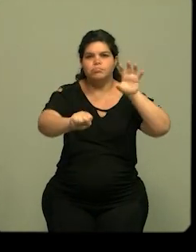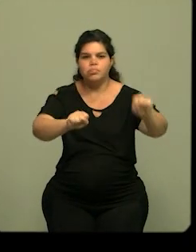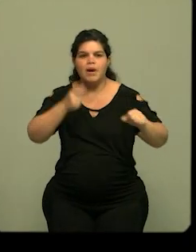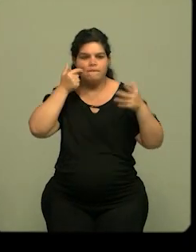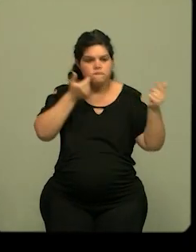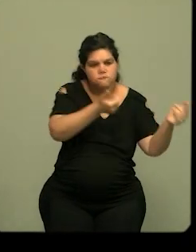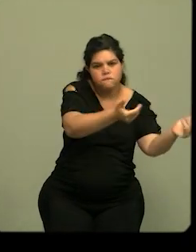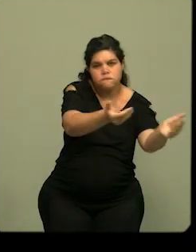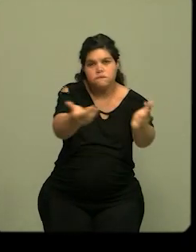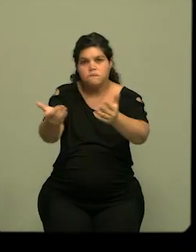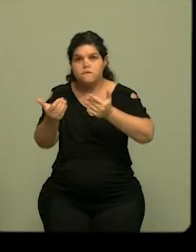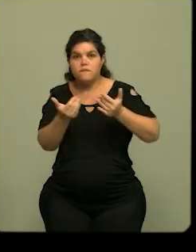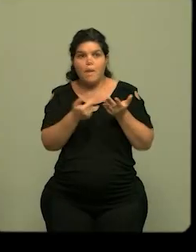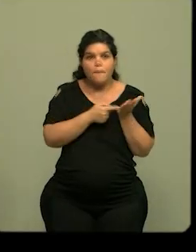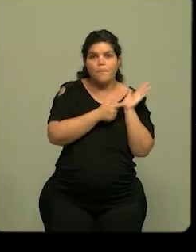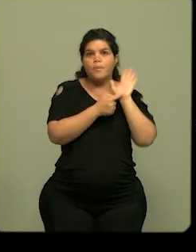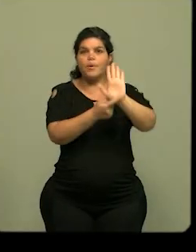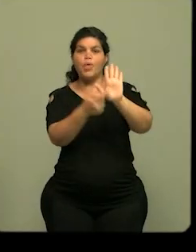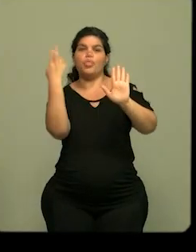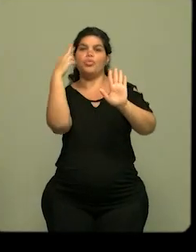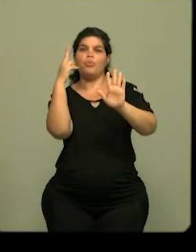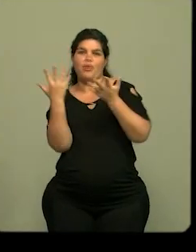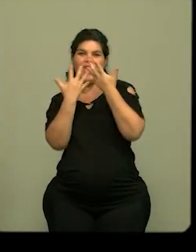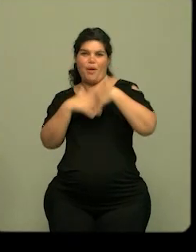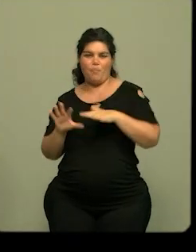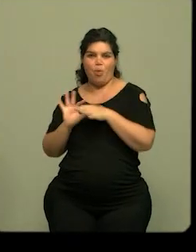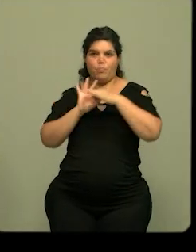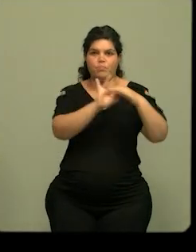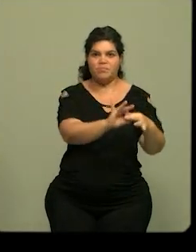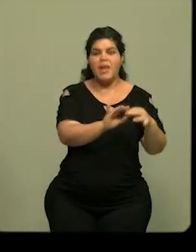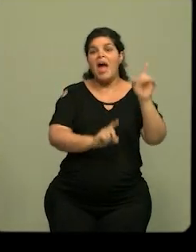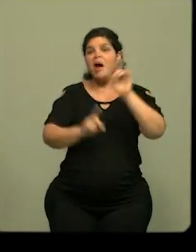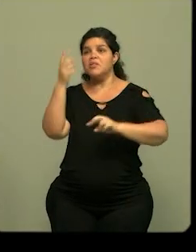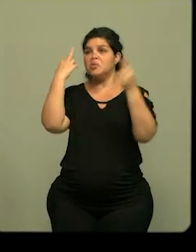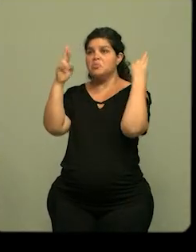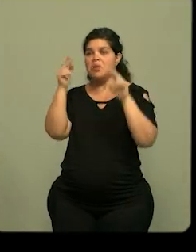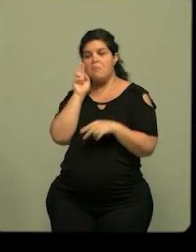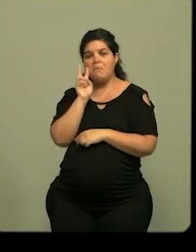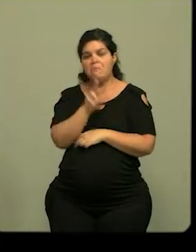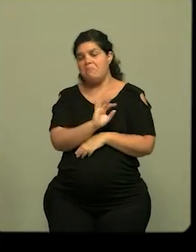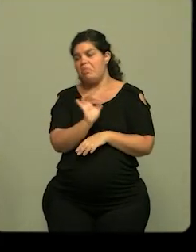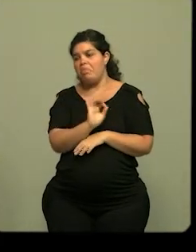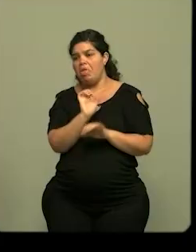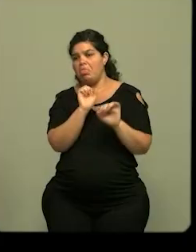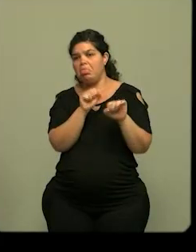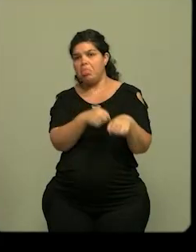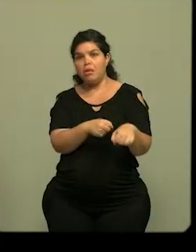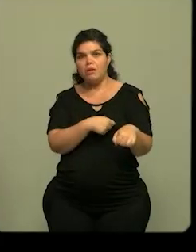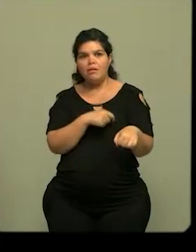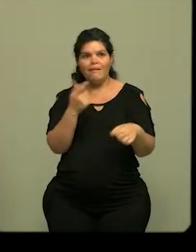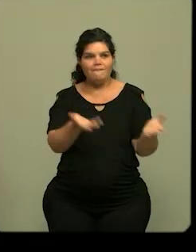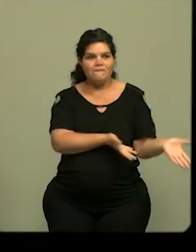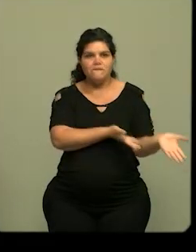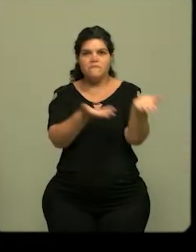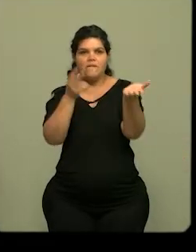poner en evidencia algo que quizás el turista no está viendo. Claro. Digo, me parece importante rescatar esto